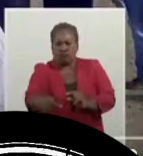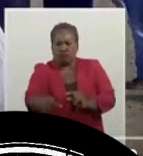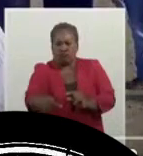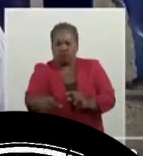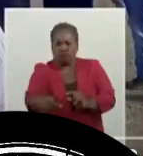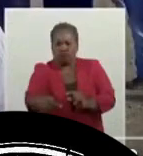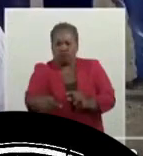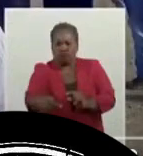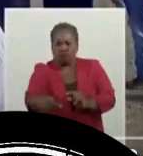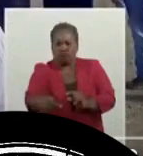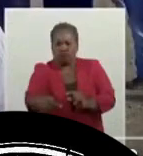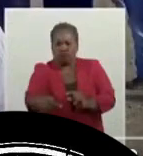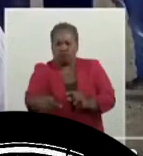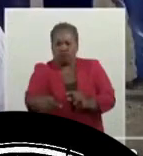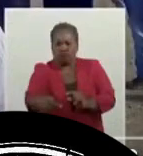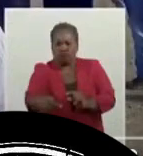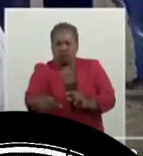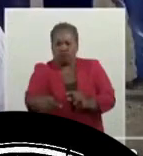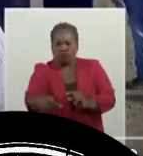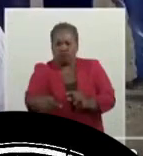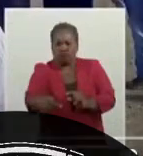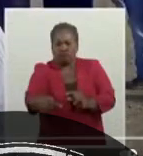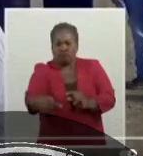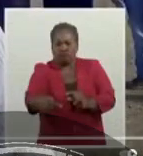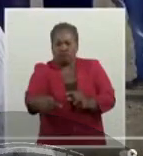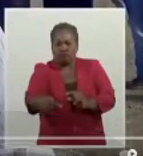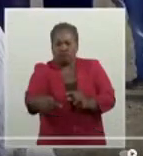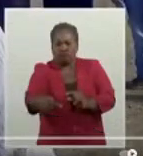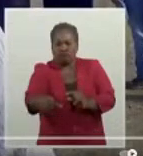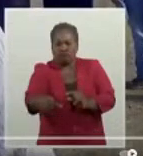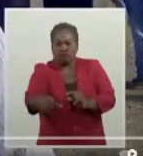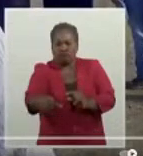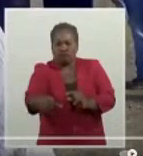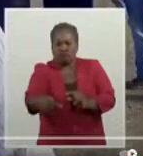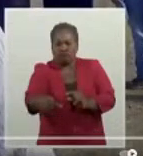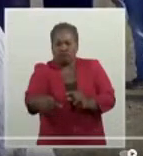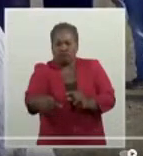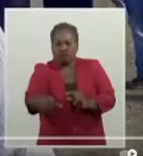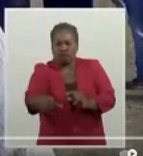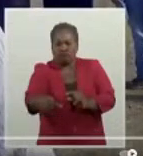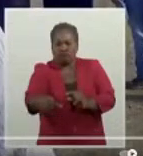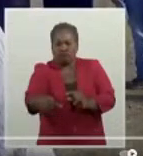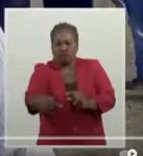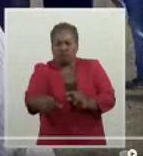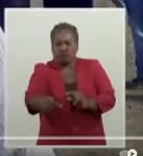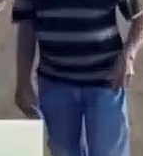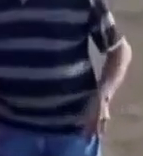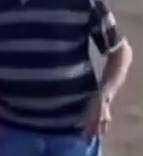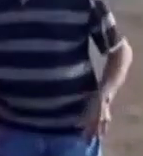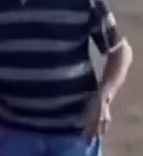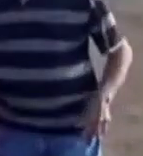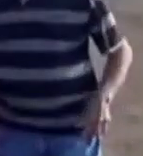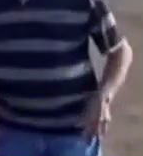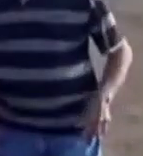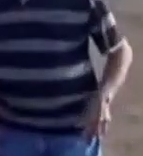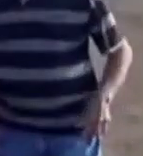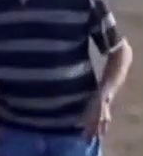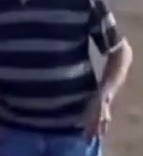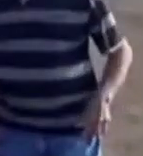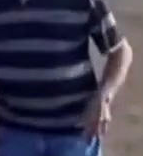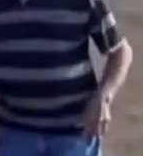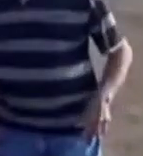le ponen a volar en asobuco Llévate lo mejorcito de la casa Espérate que te guarden a su jugo con el que hubo a la discoteca para el rompo la discoteca